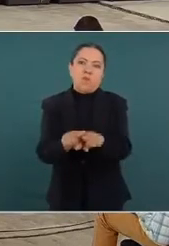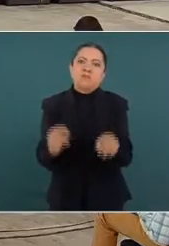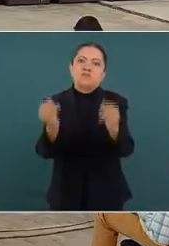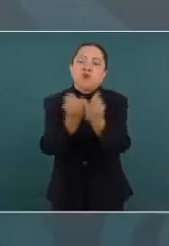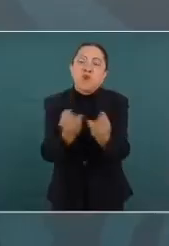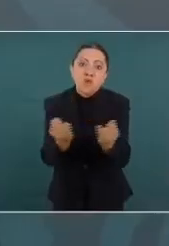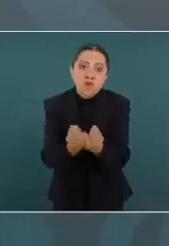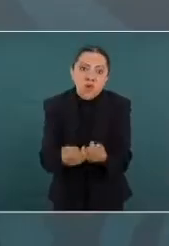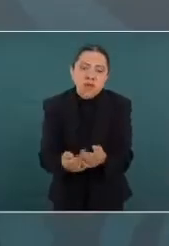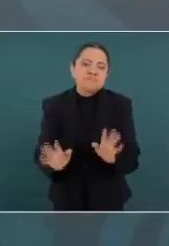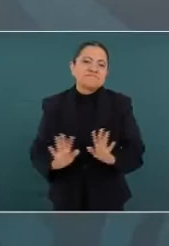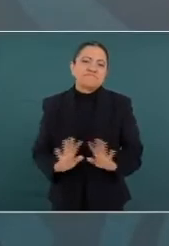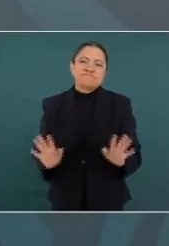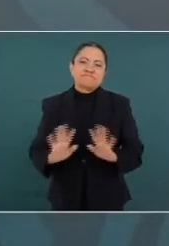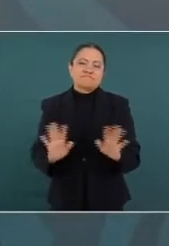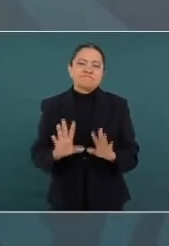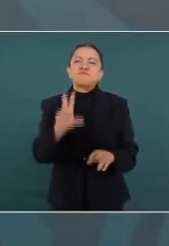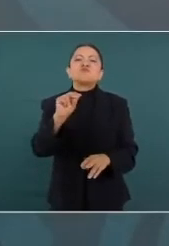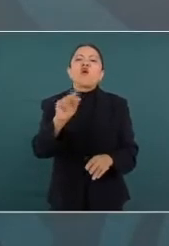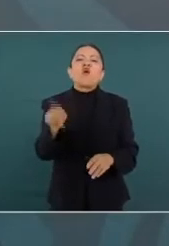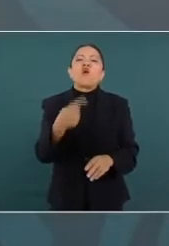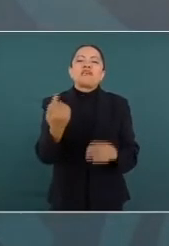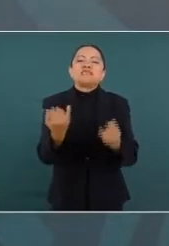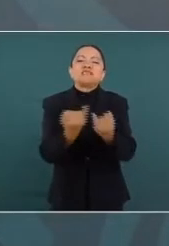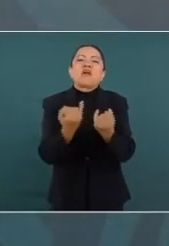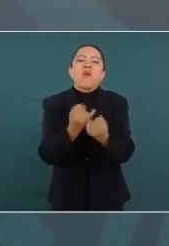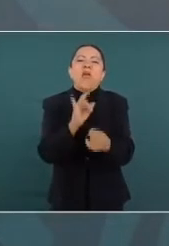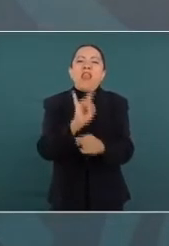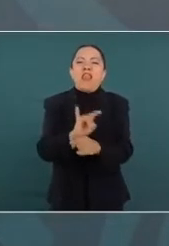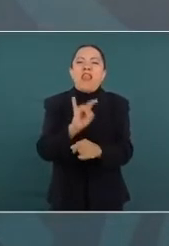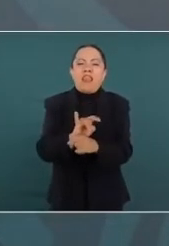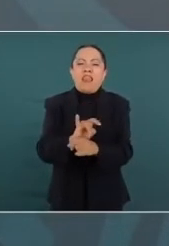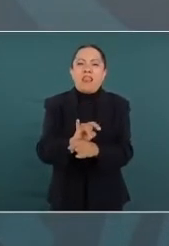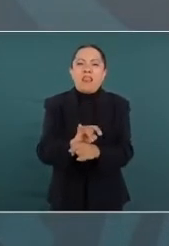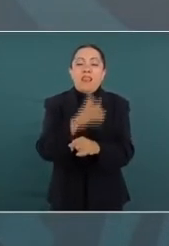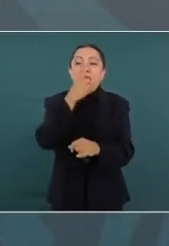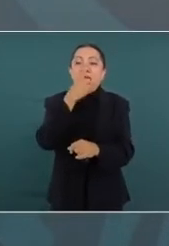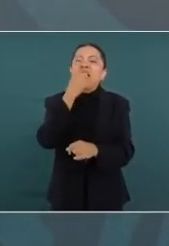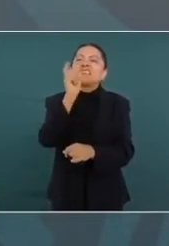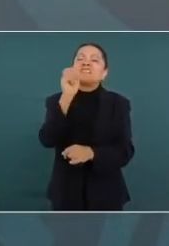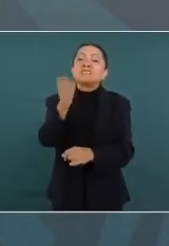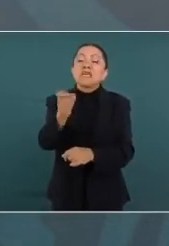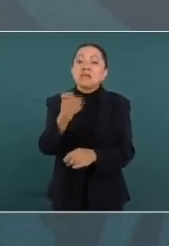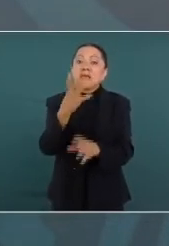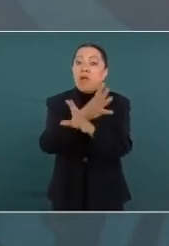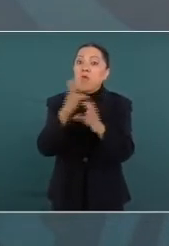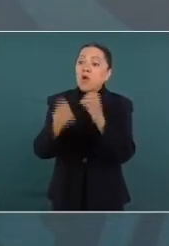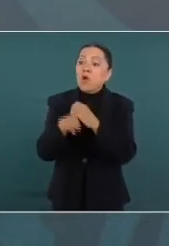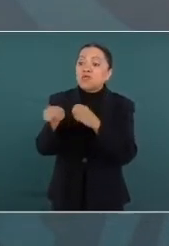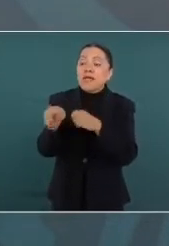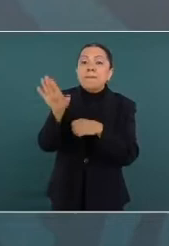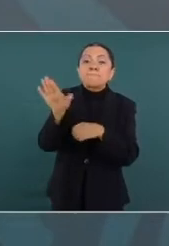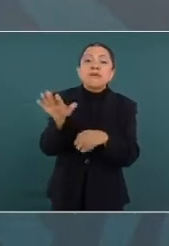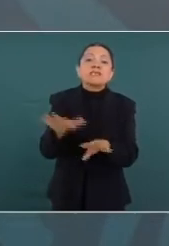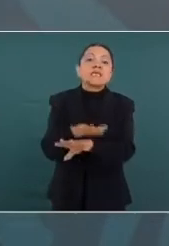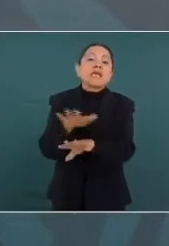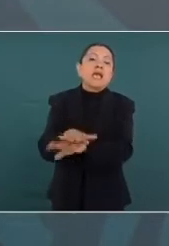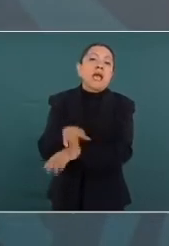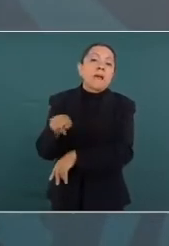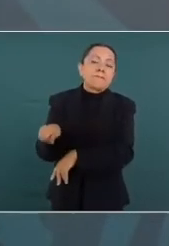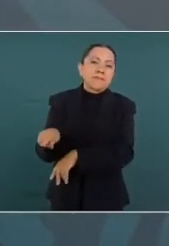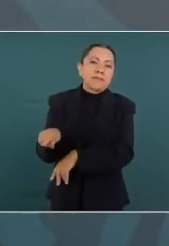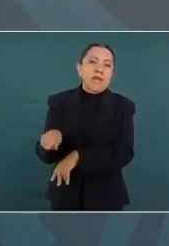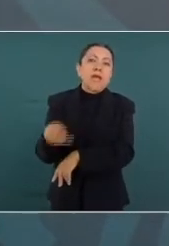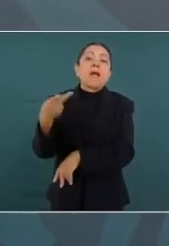conferencia matutina que la funcionaria dejó su cargo en discrepancias con Alcocer. Tras la renuncia de Laurel, López Obrador